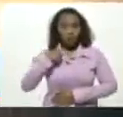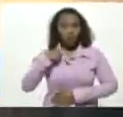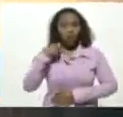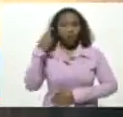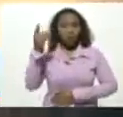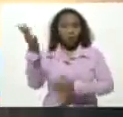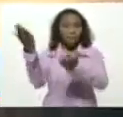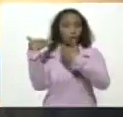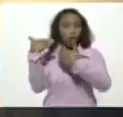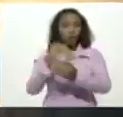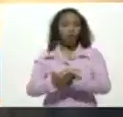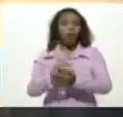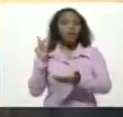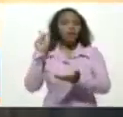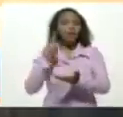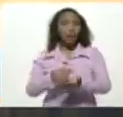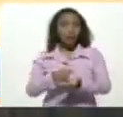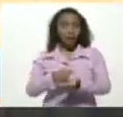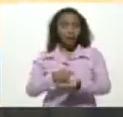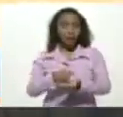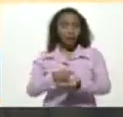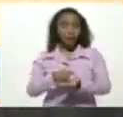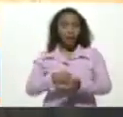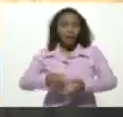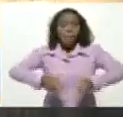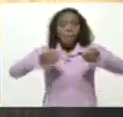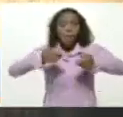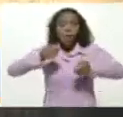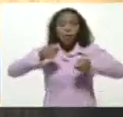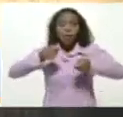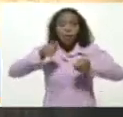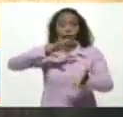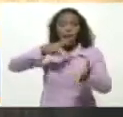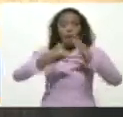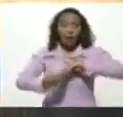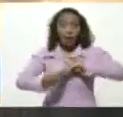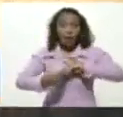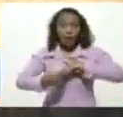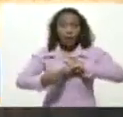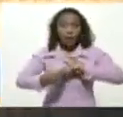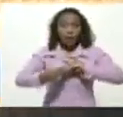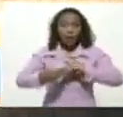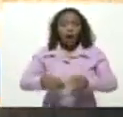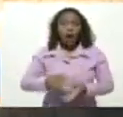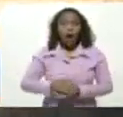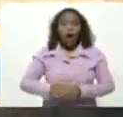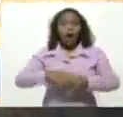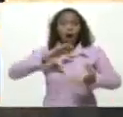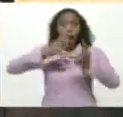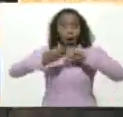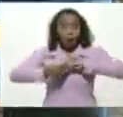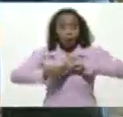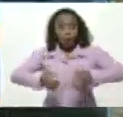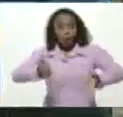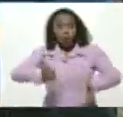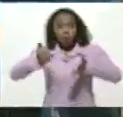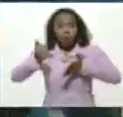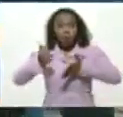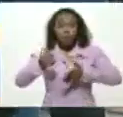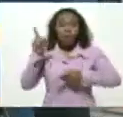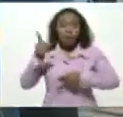apoyo, de que lleguen bolsas CLA de hortalizas. Se llamará Hortaliclá. Más nada, pues.